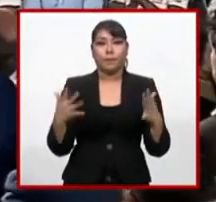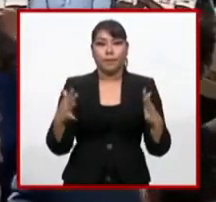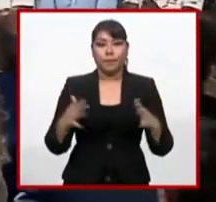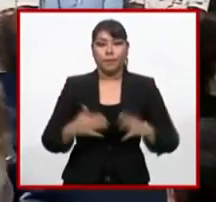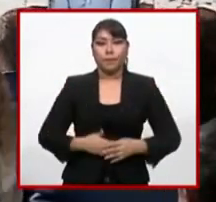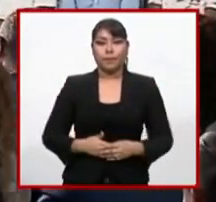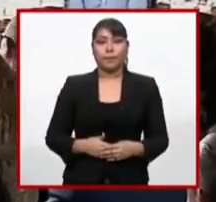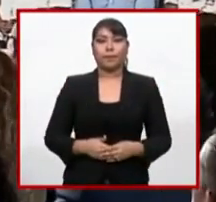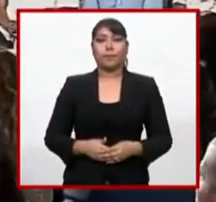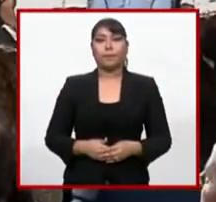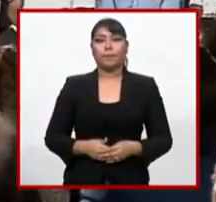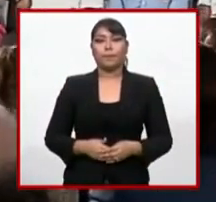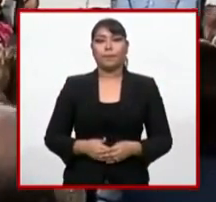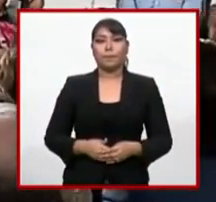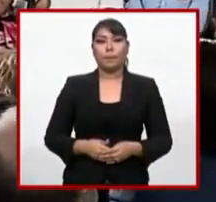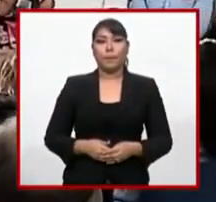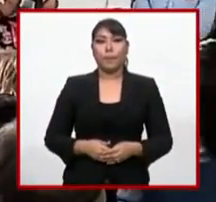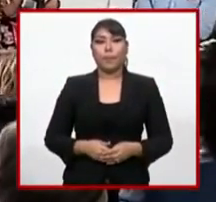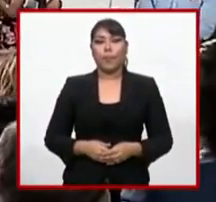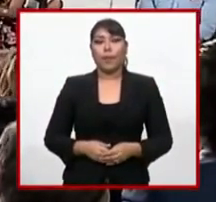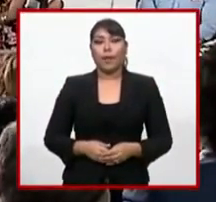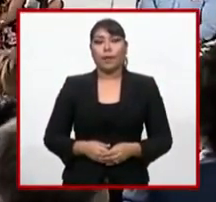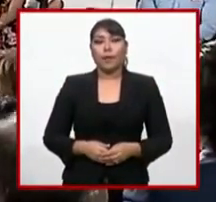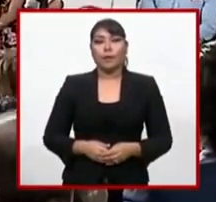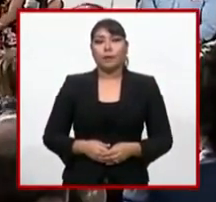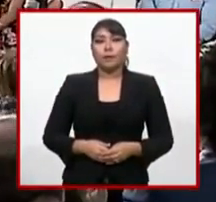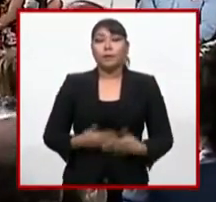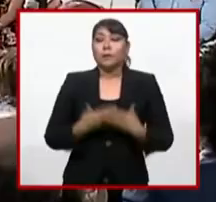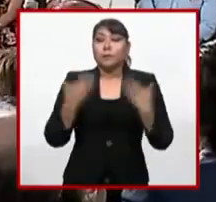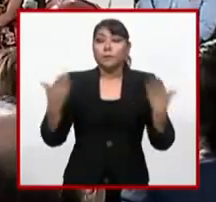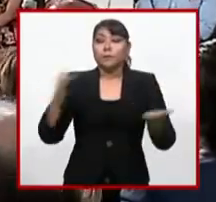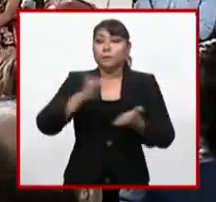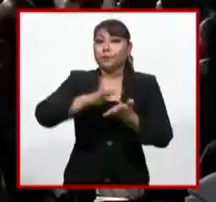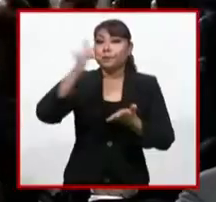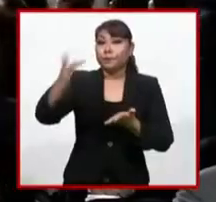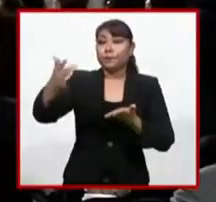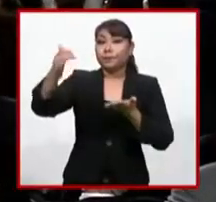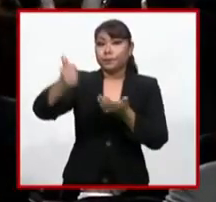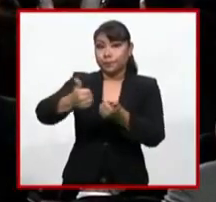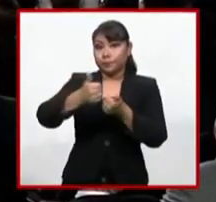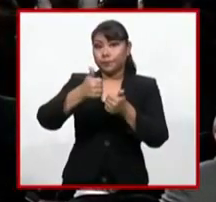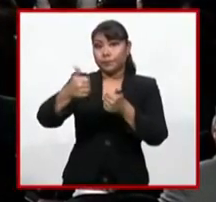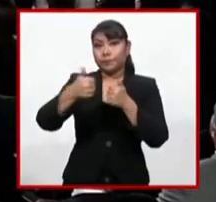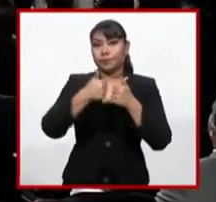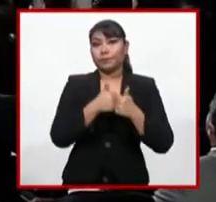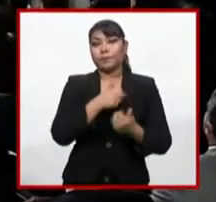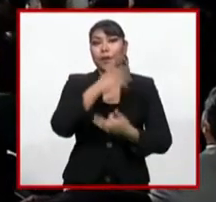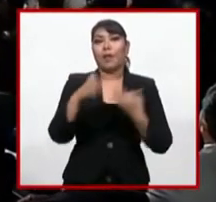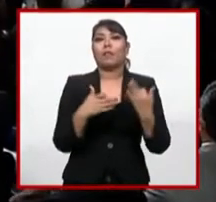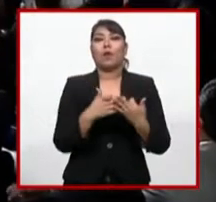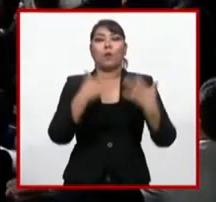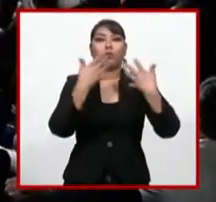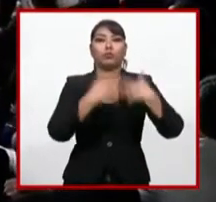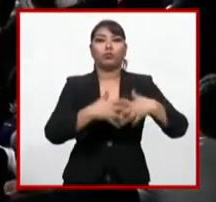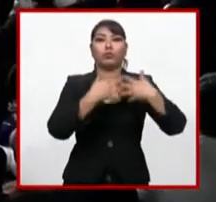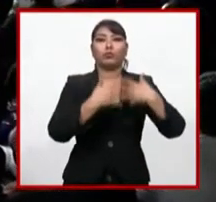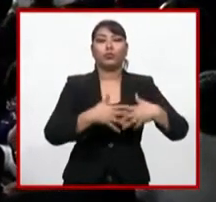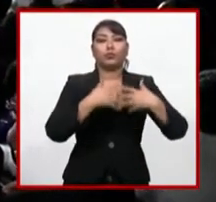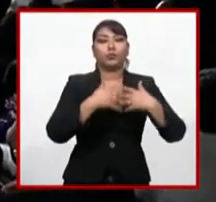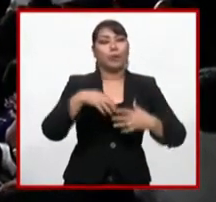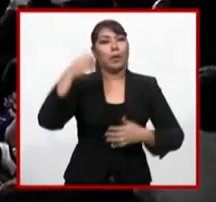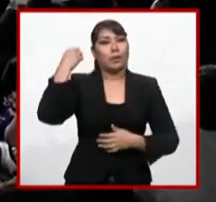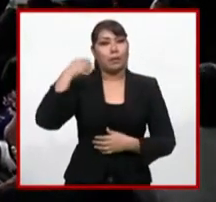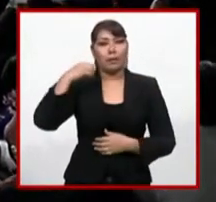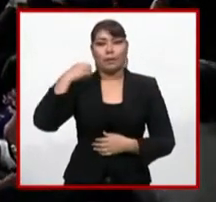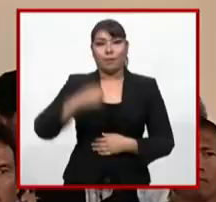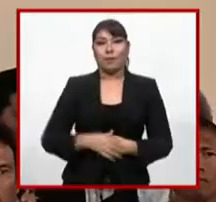agradezco la presencia de todos los empresarios aliados de Oaxaca del sector eólico y